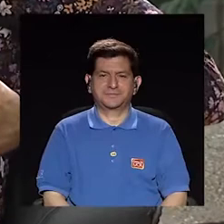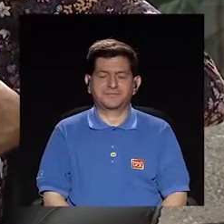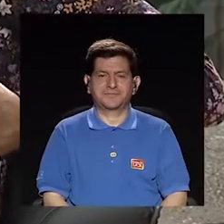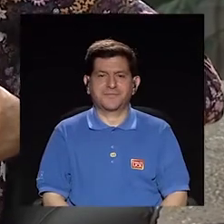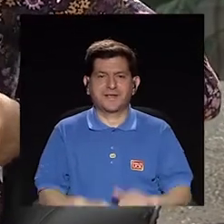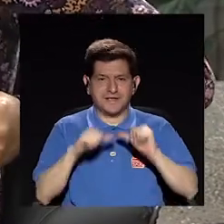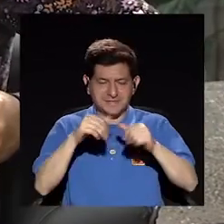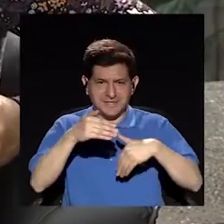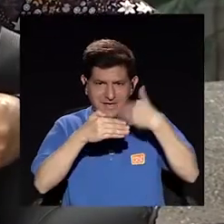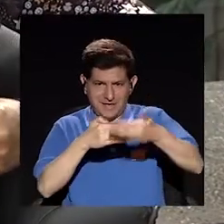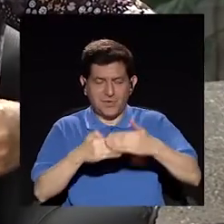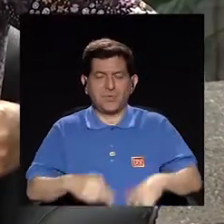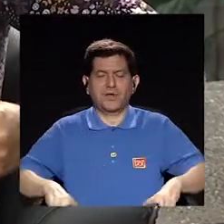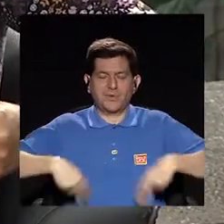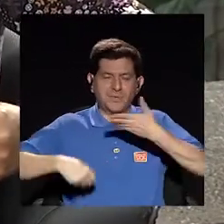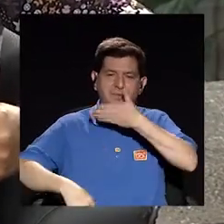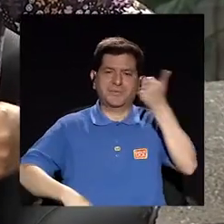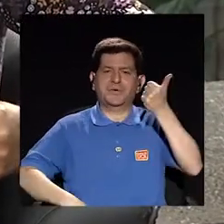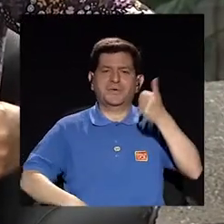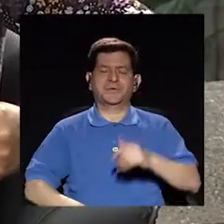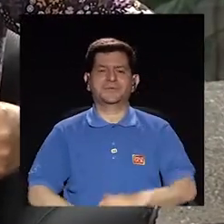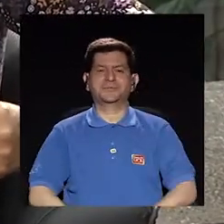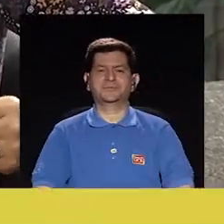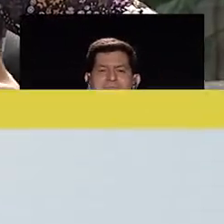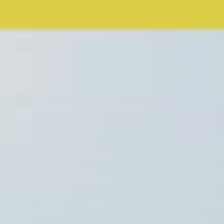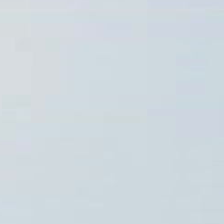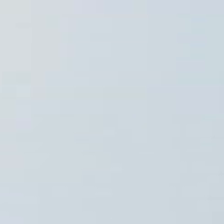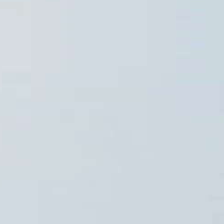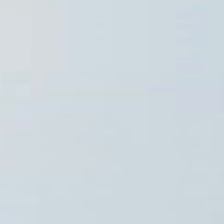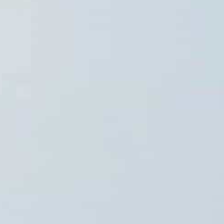Perfecto. Ya regresamos con más de Vivir Mejor.